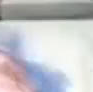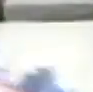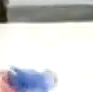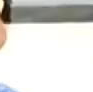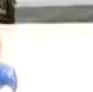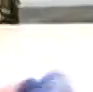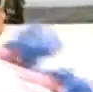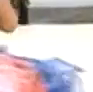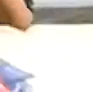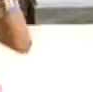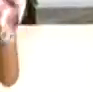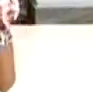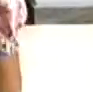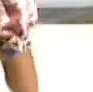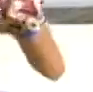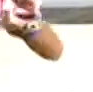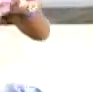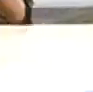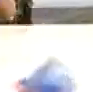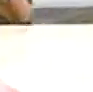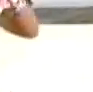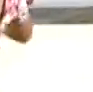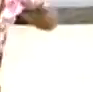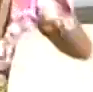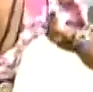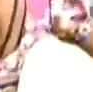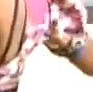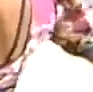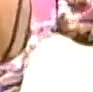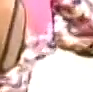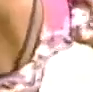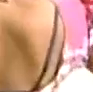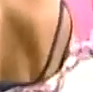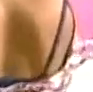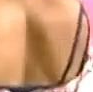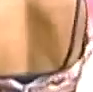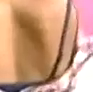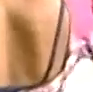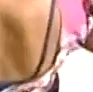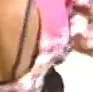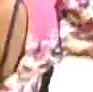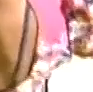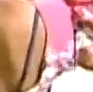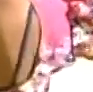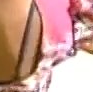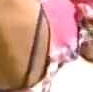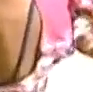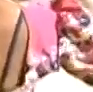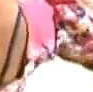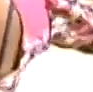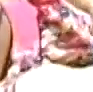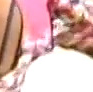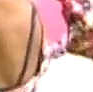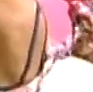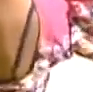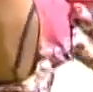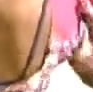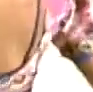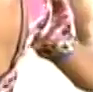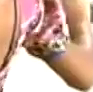de la hegemonía monárquica de la época, una lucha contra el despotismo, contra el oscurantismo, contra